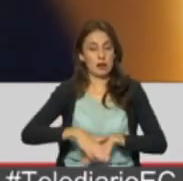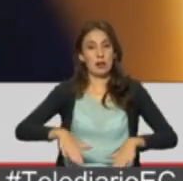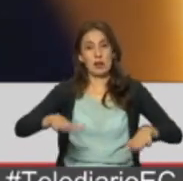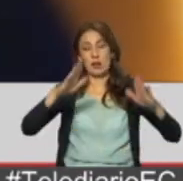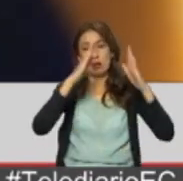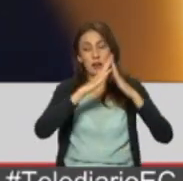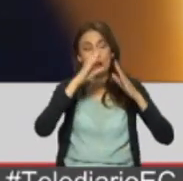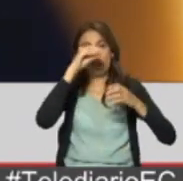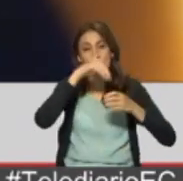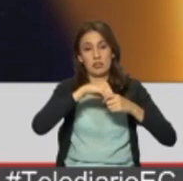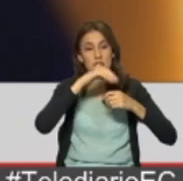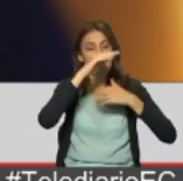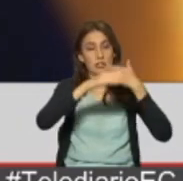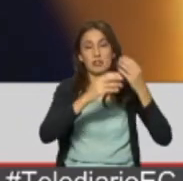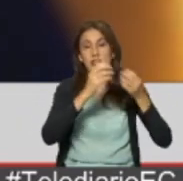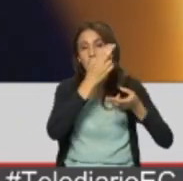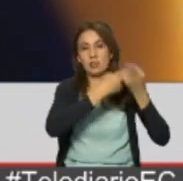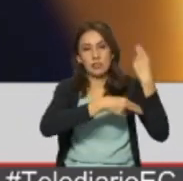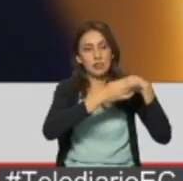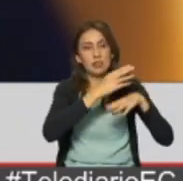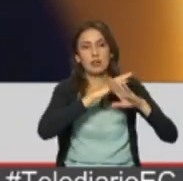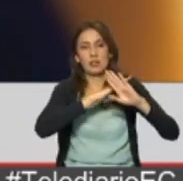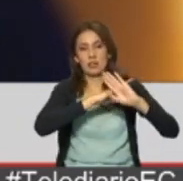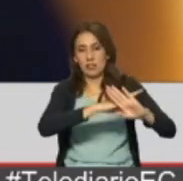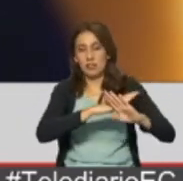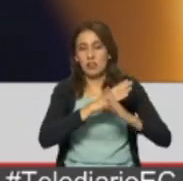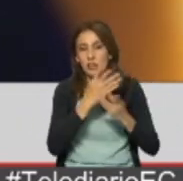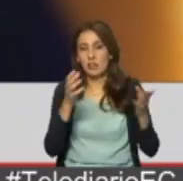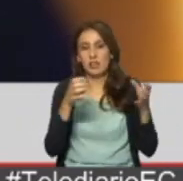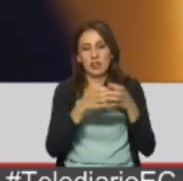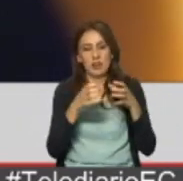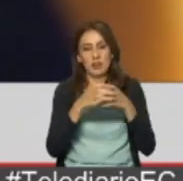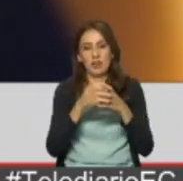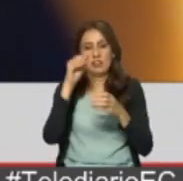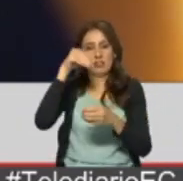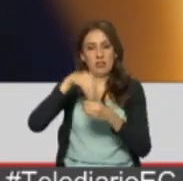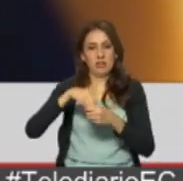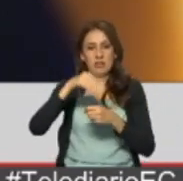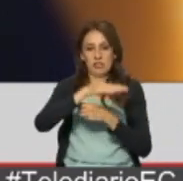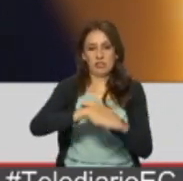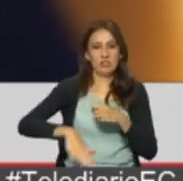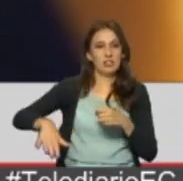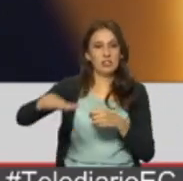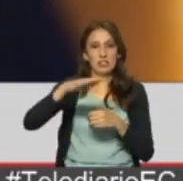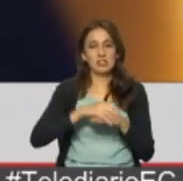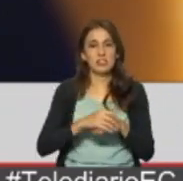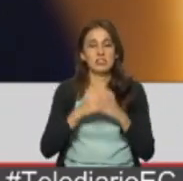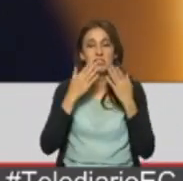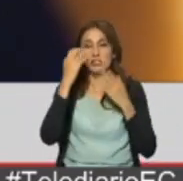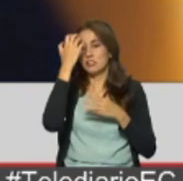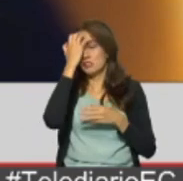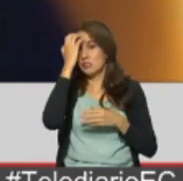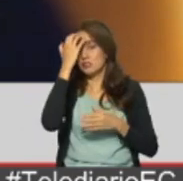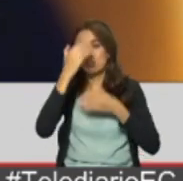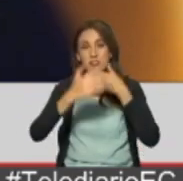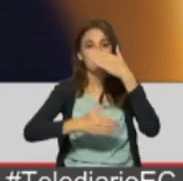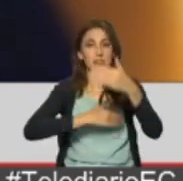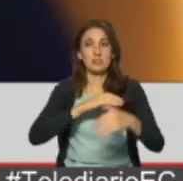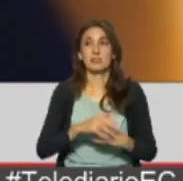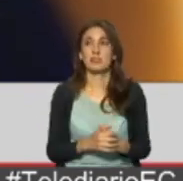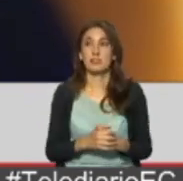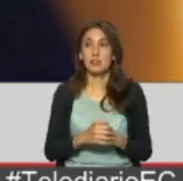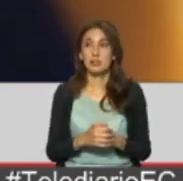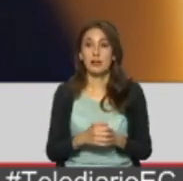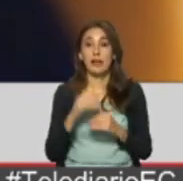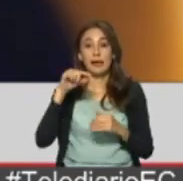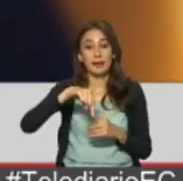los agregados de comercio, de defensa, que también se encuentran en una situación de tensión, ¿no?, de preocupación. En